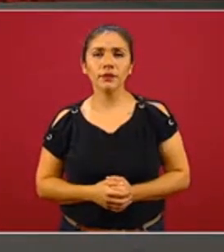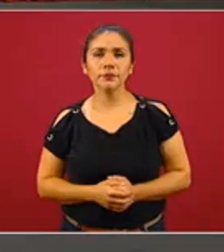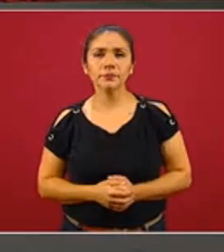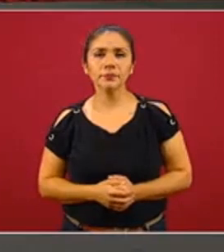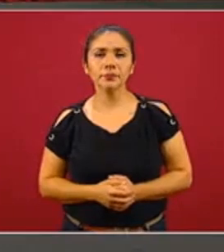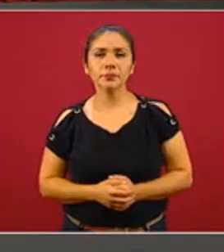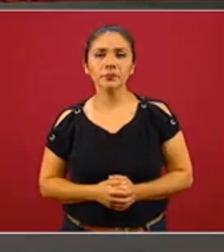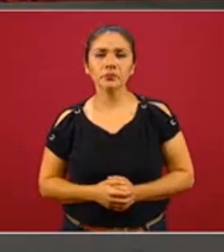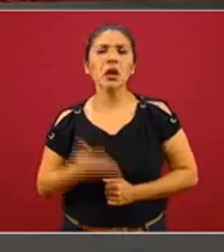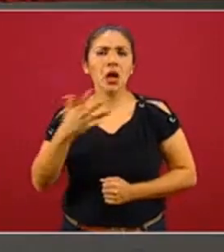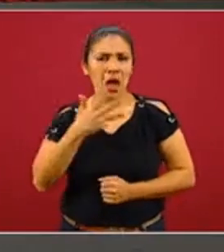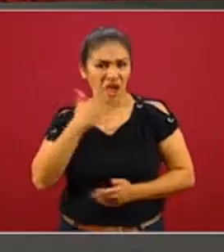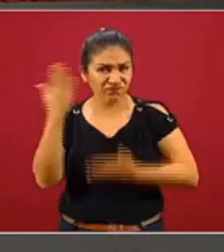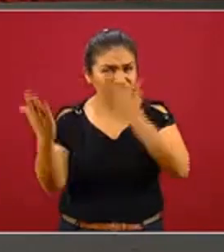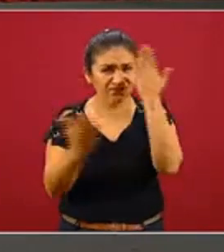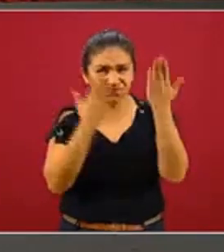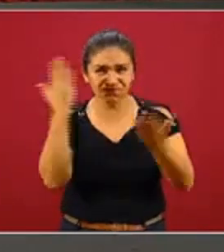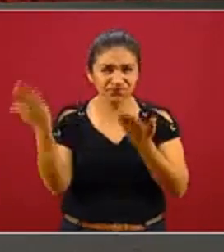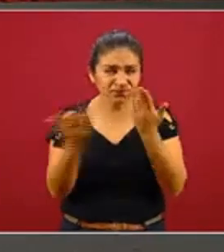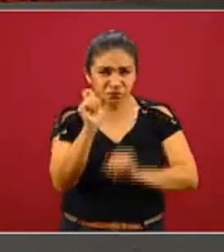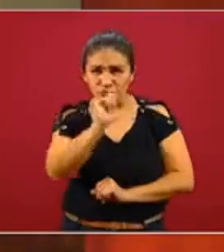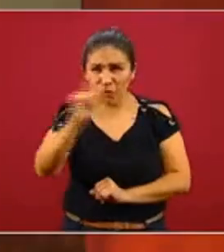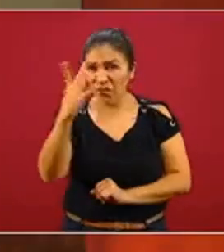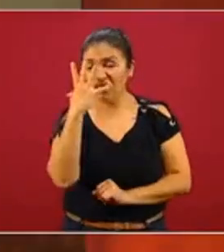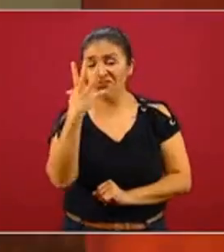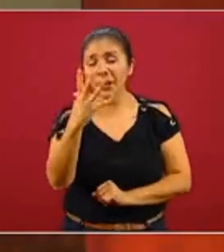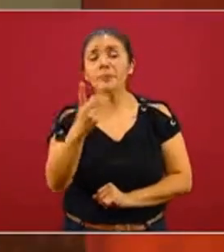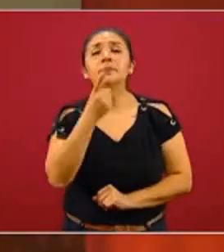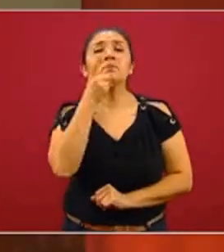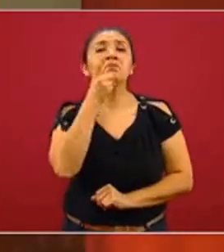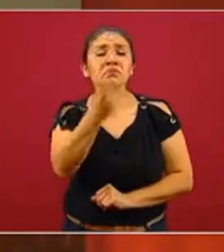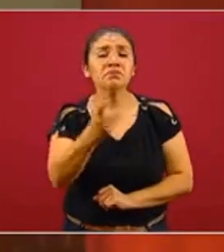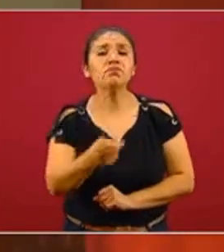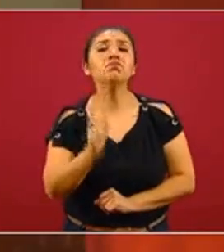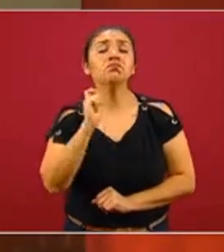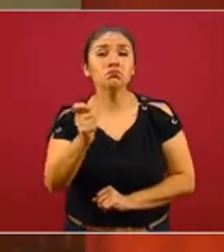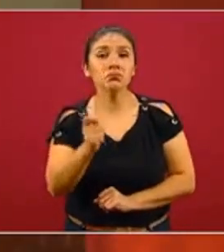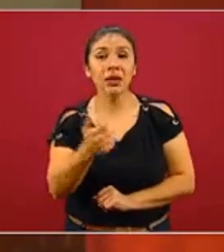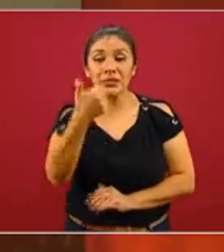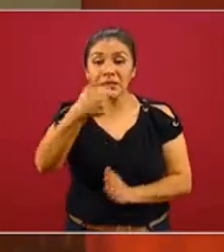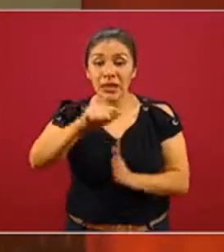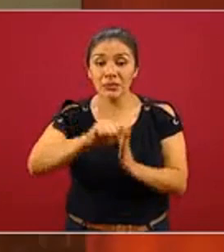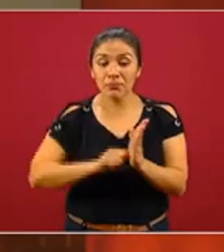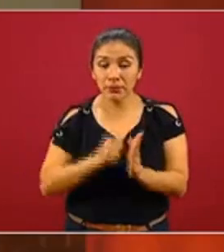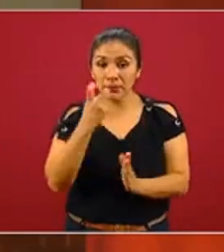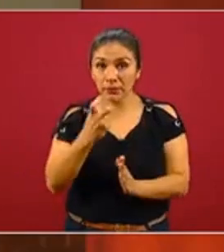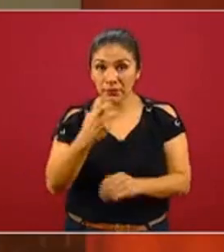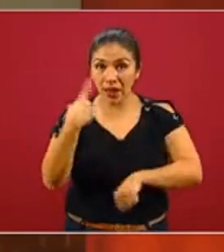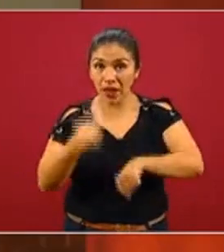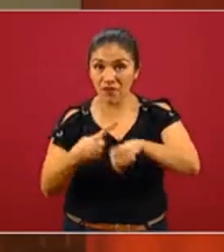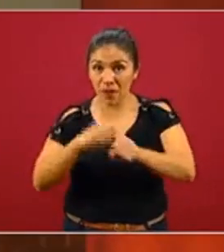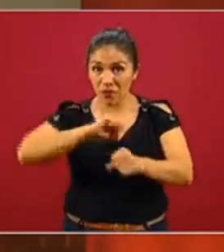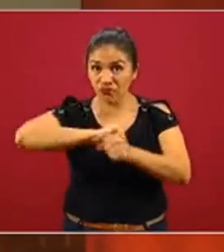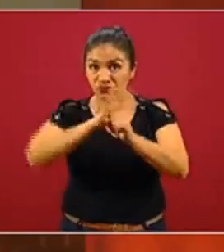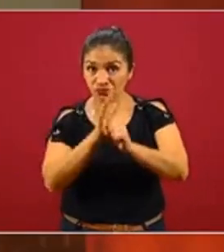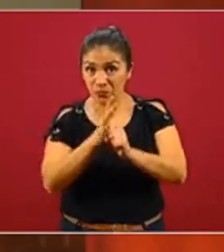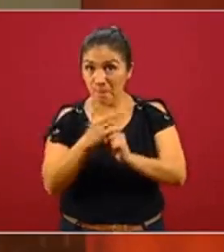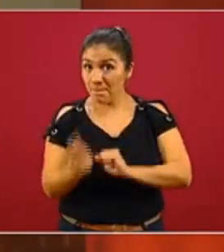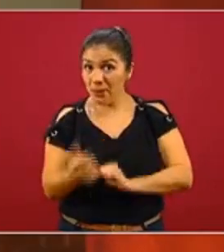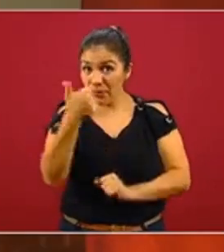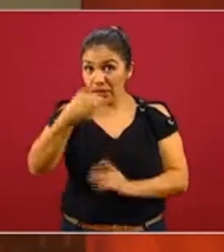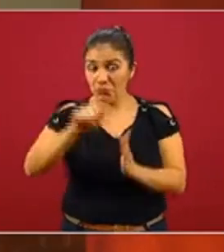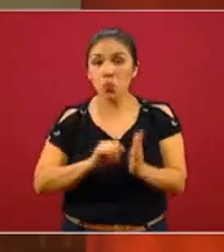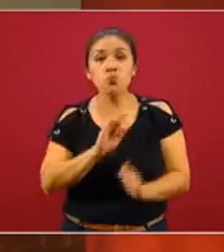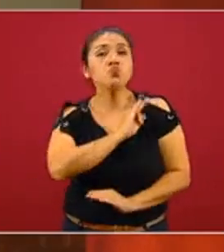Hay estudios serios que indican que en los primeros 6 meses de la pandemia puede llegar a haber por